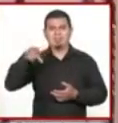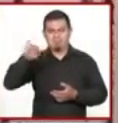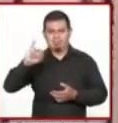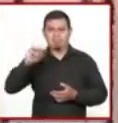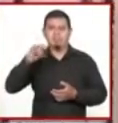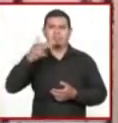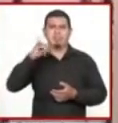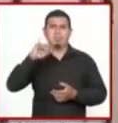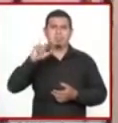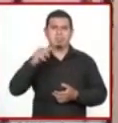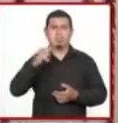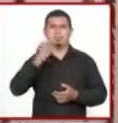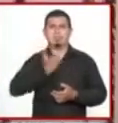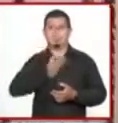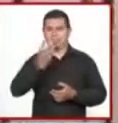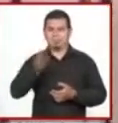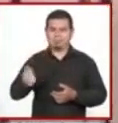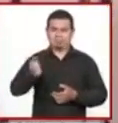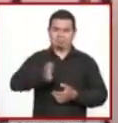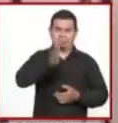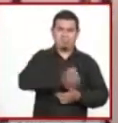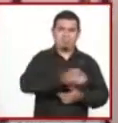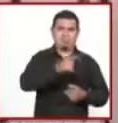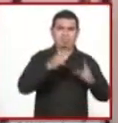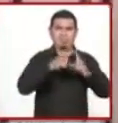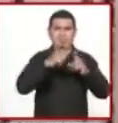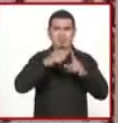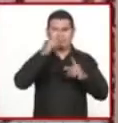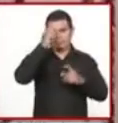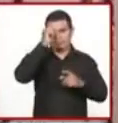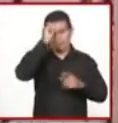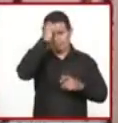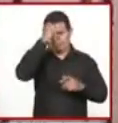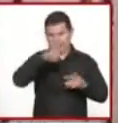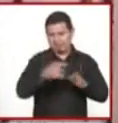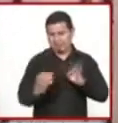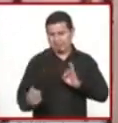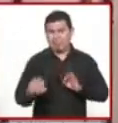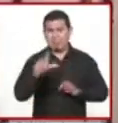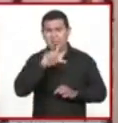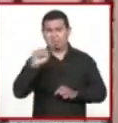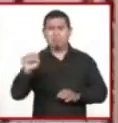a 3 calles del Zócalo, a la altura de la Iglesia de la Soledad, y estamos abiertos de lunes